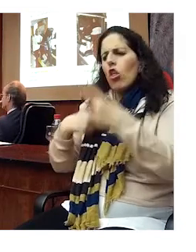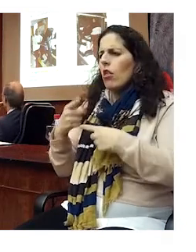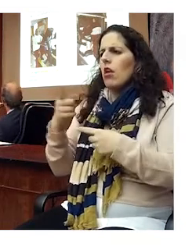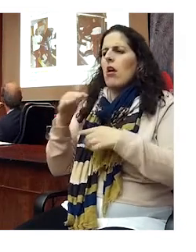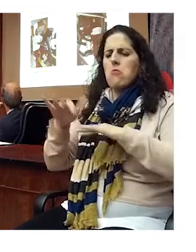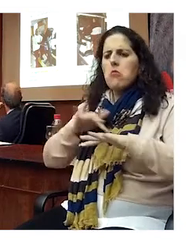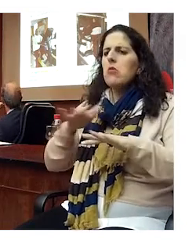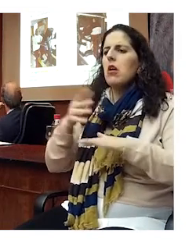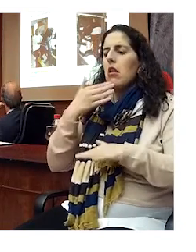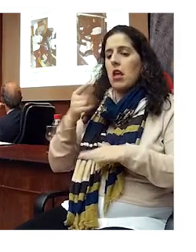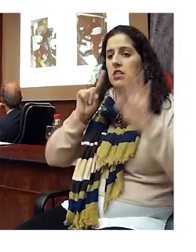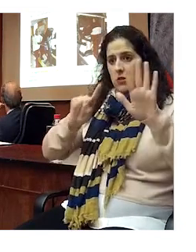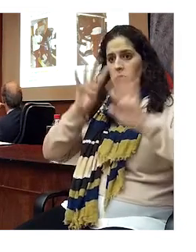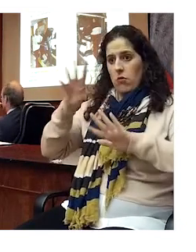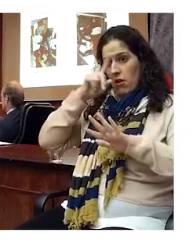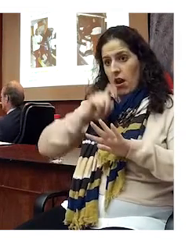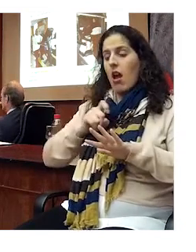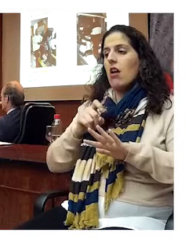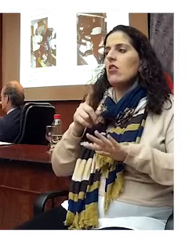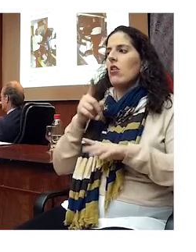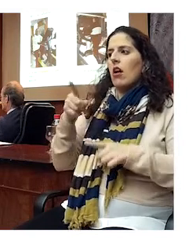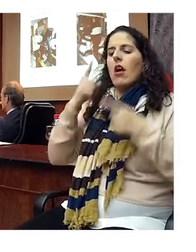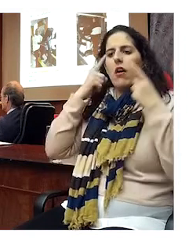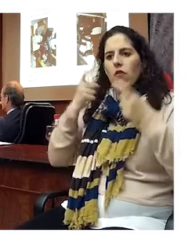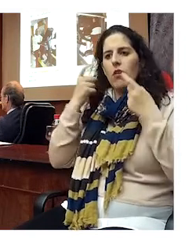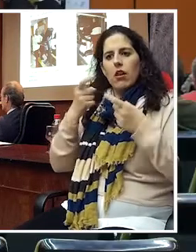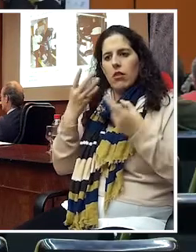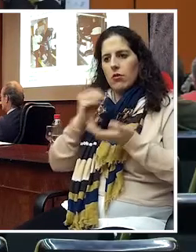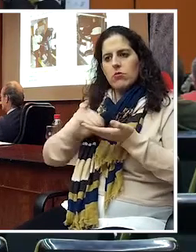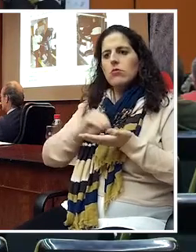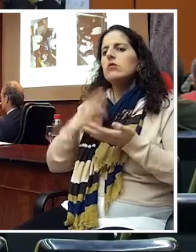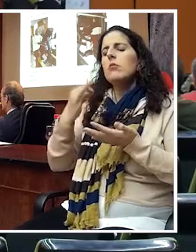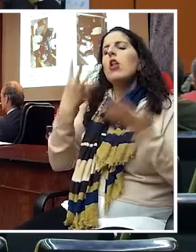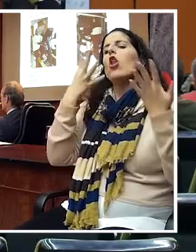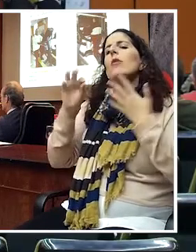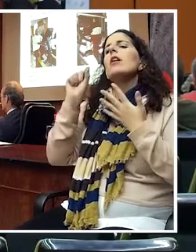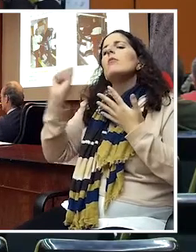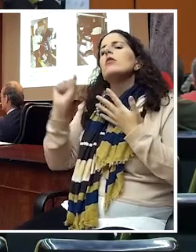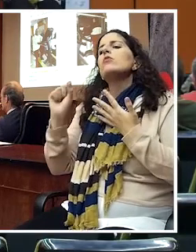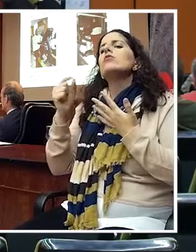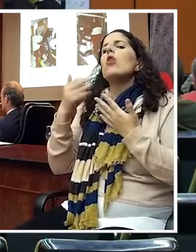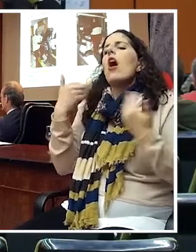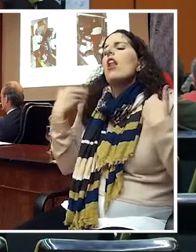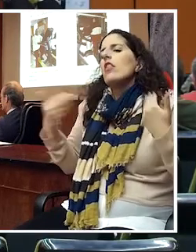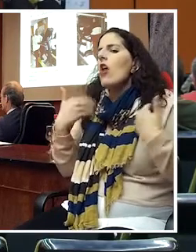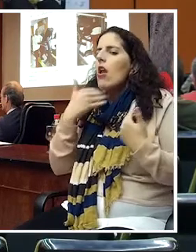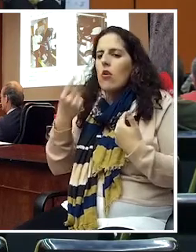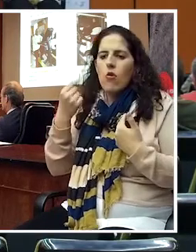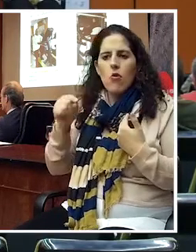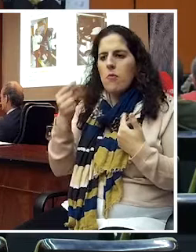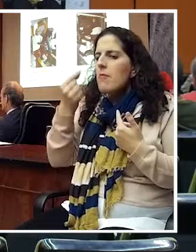tiene 69 años y hace diariamente 90 minutos de ejercicio físico como mínimo. Hace 60